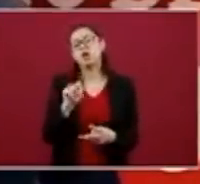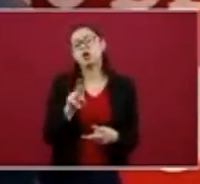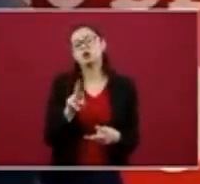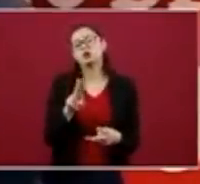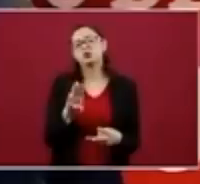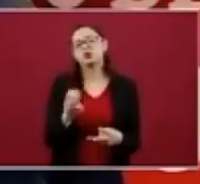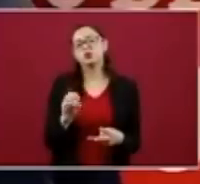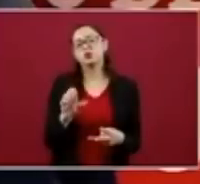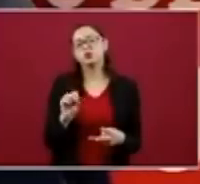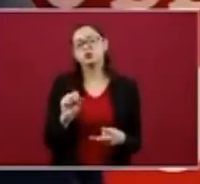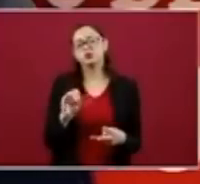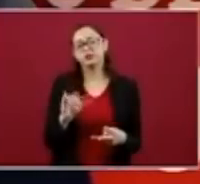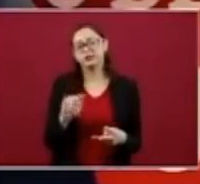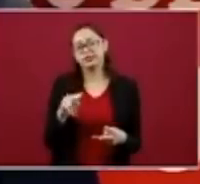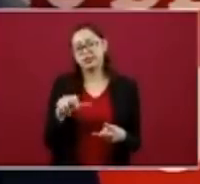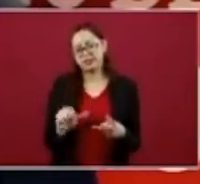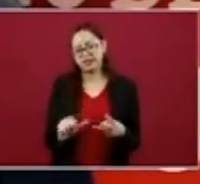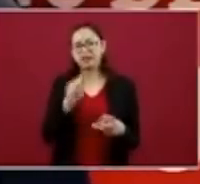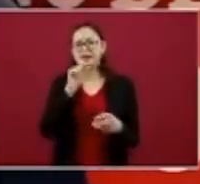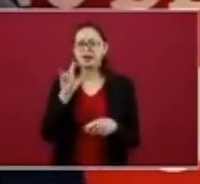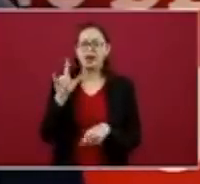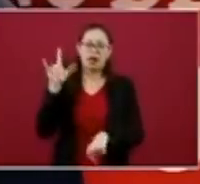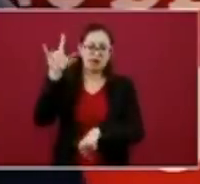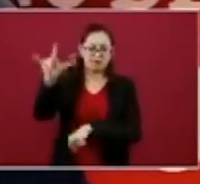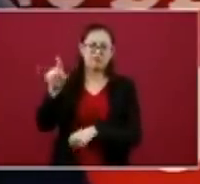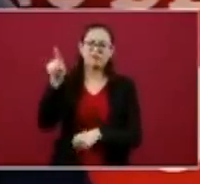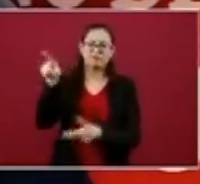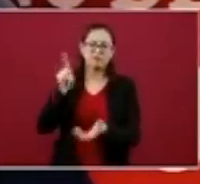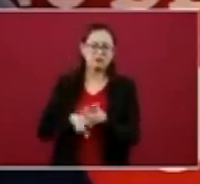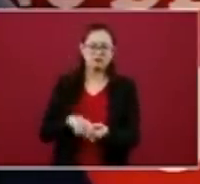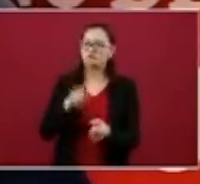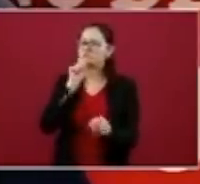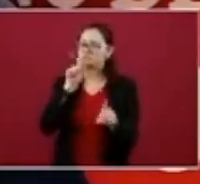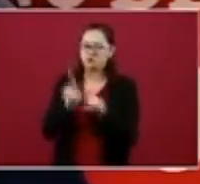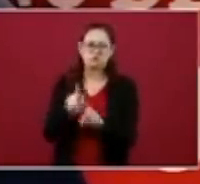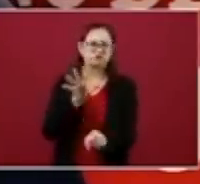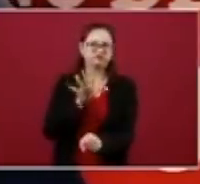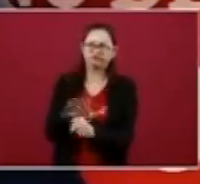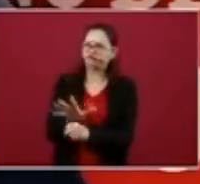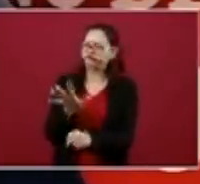Los aeropuertos están con inventarios llenos, afortunadamente.